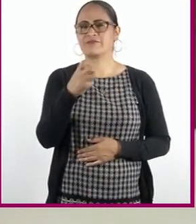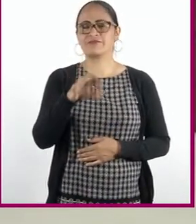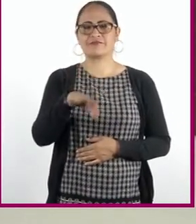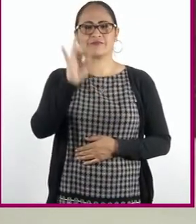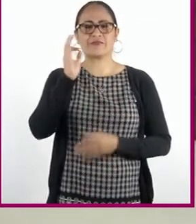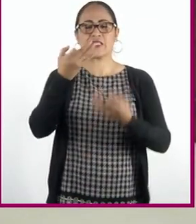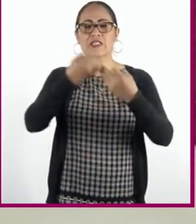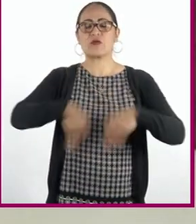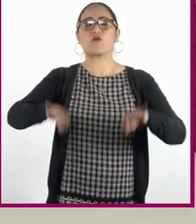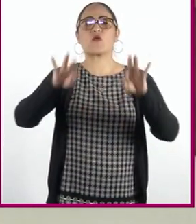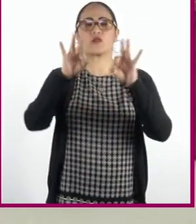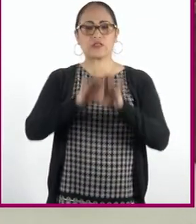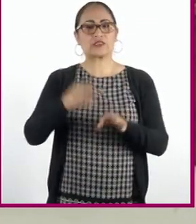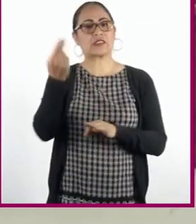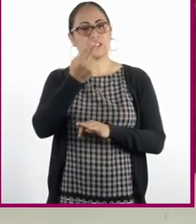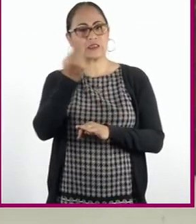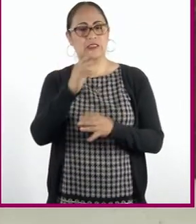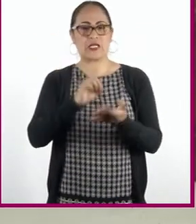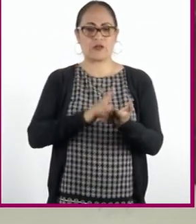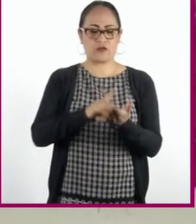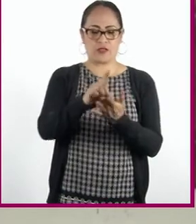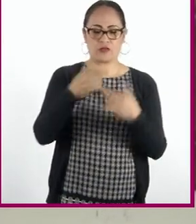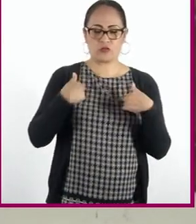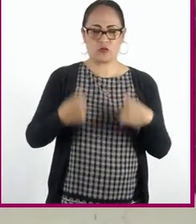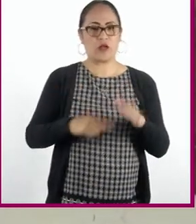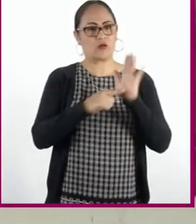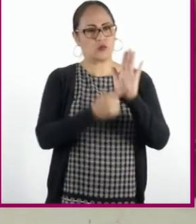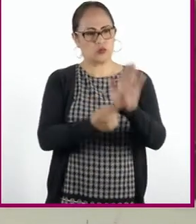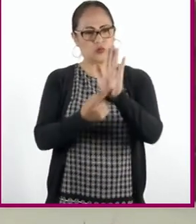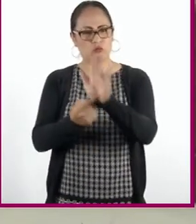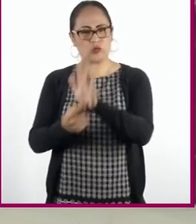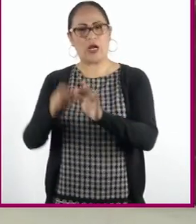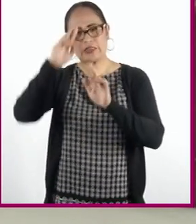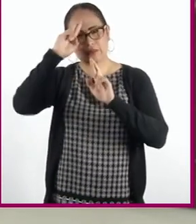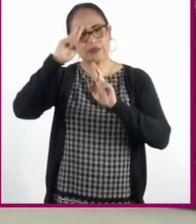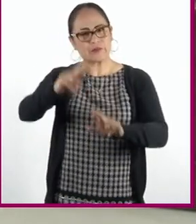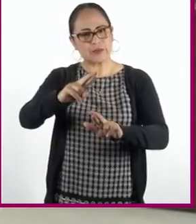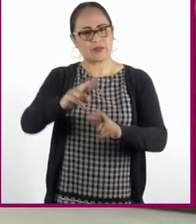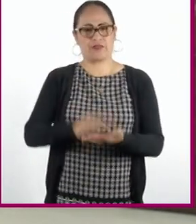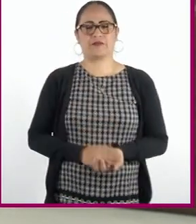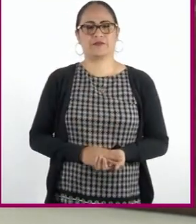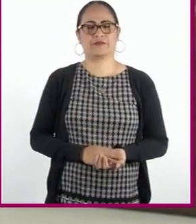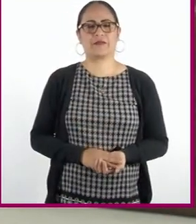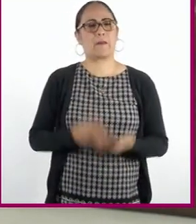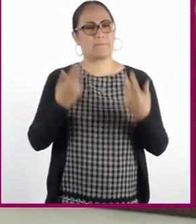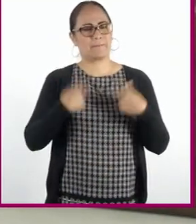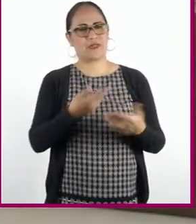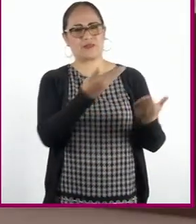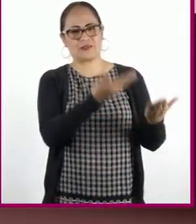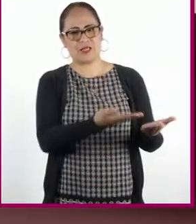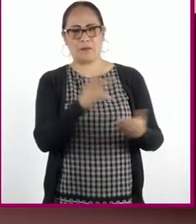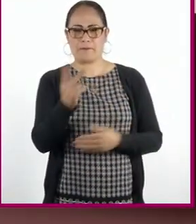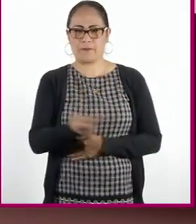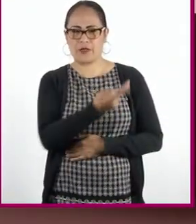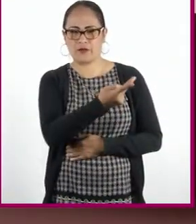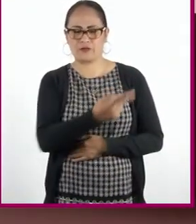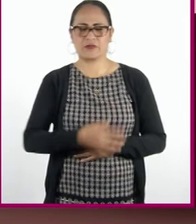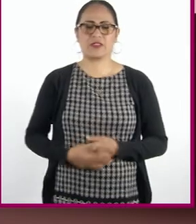importancia de promover el respeto a estos derechos. Podemos ahora preguntar a nuestro especialista: